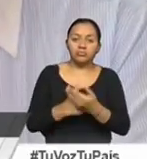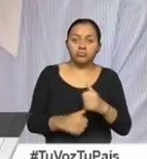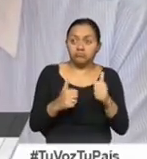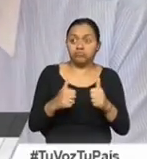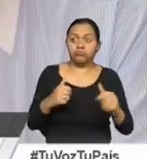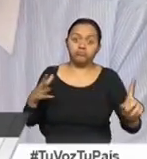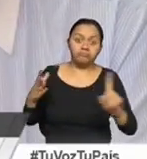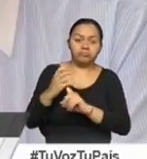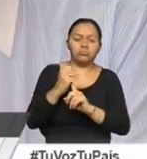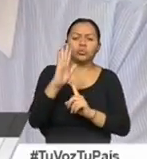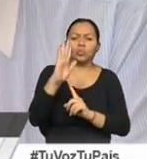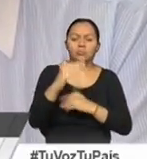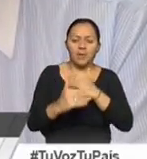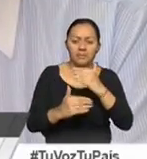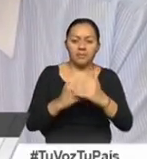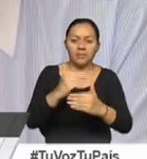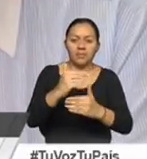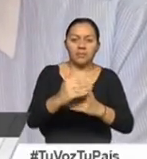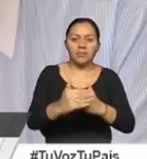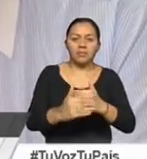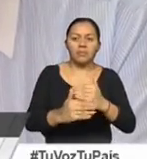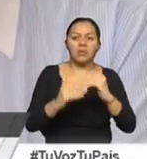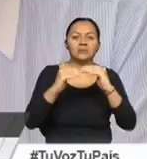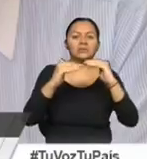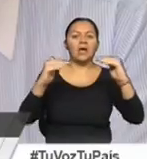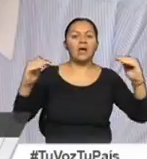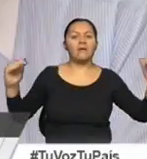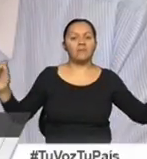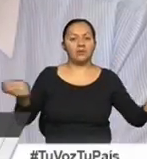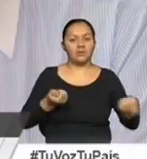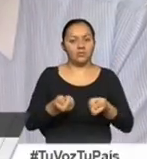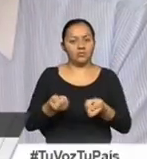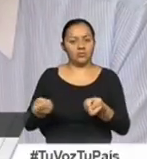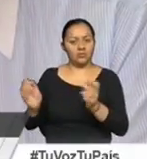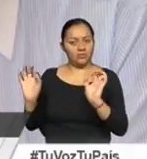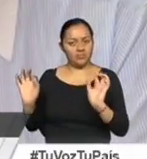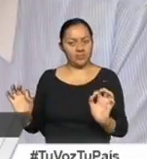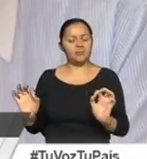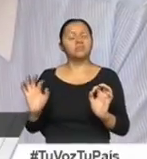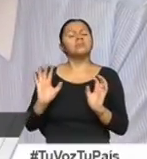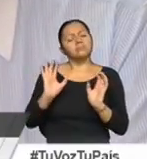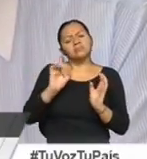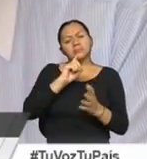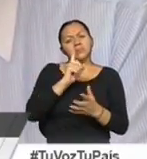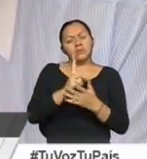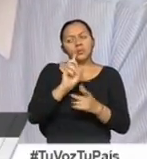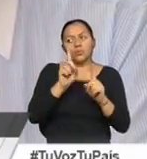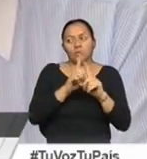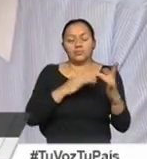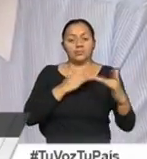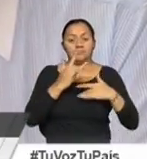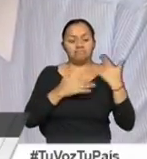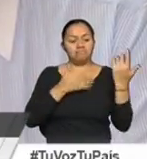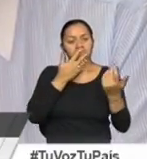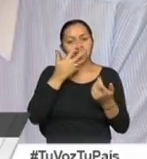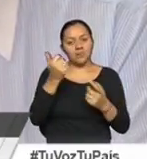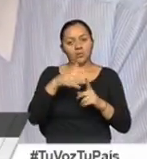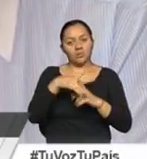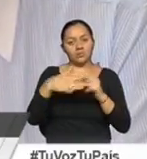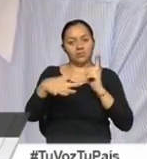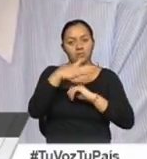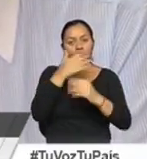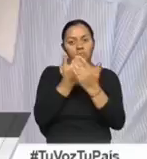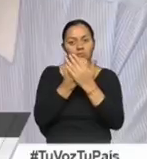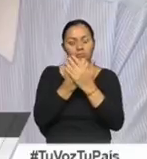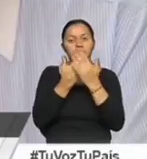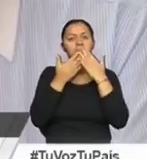tal se debe a controles. Ahora, claro, lógicamente que se siente una mejor situación económica en el